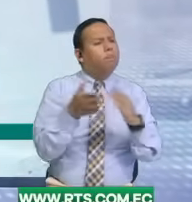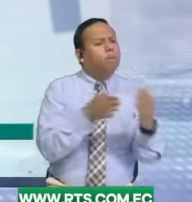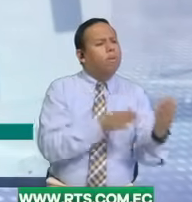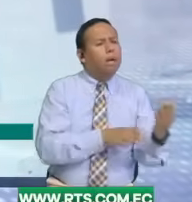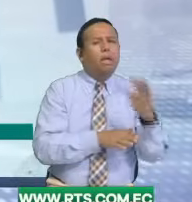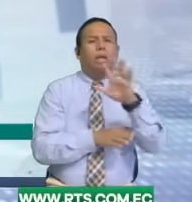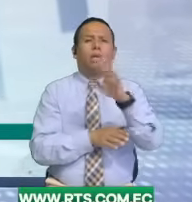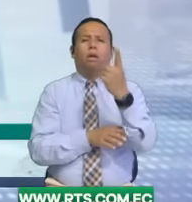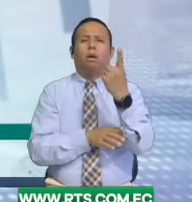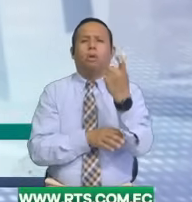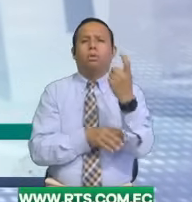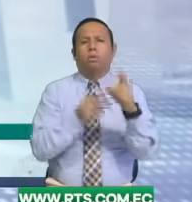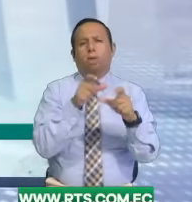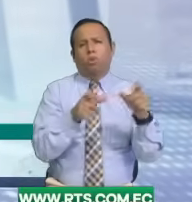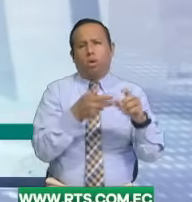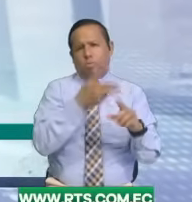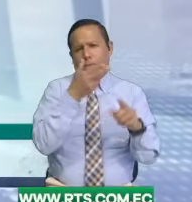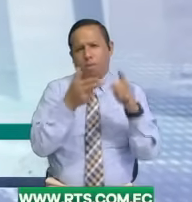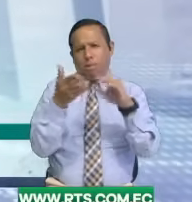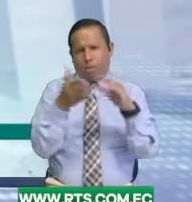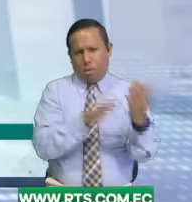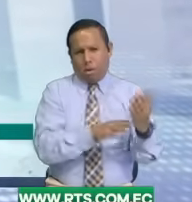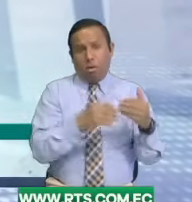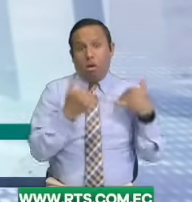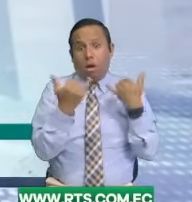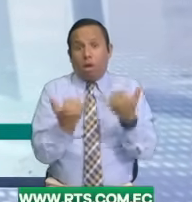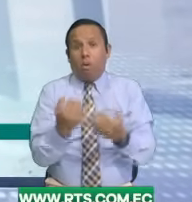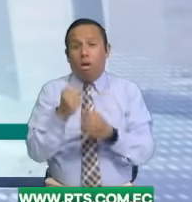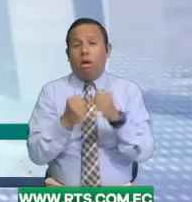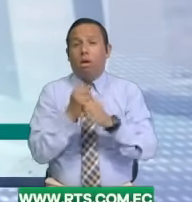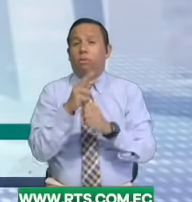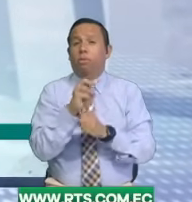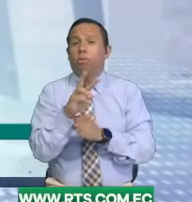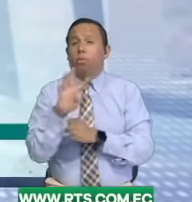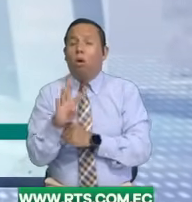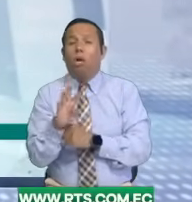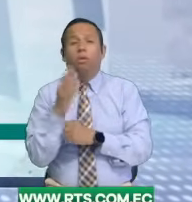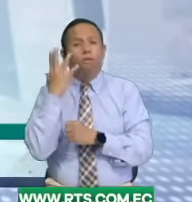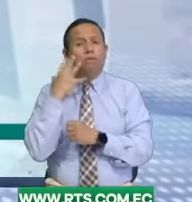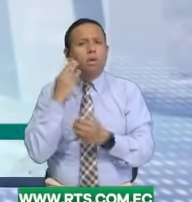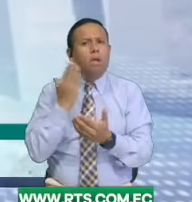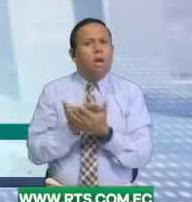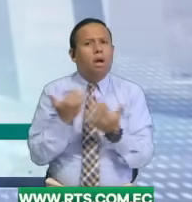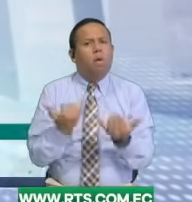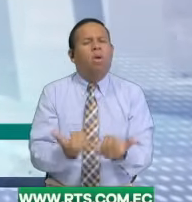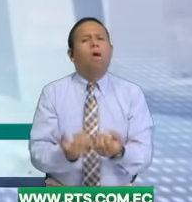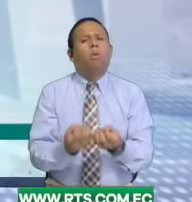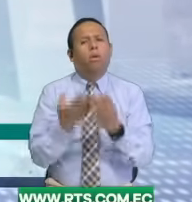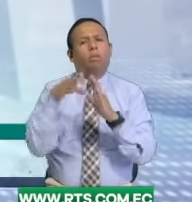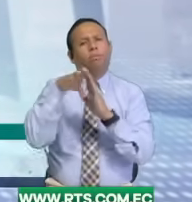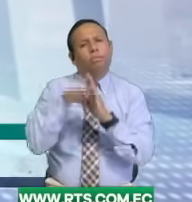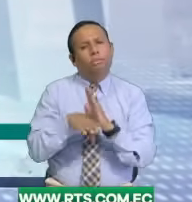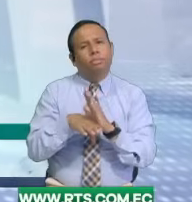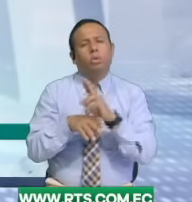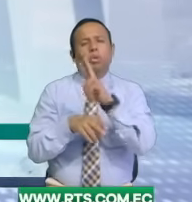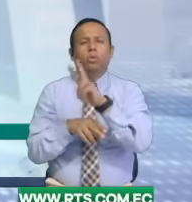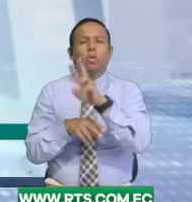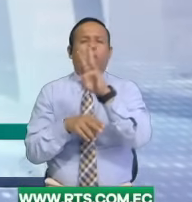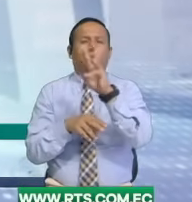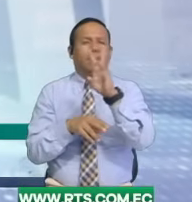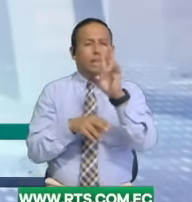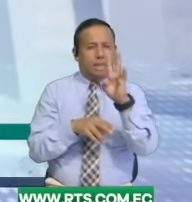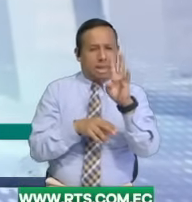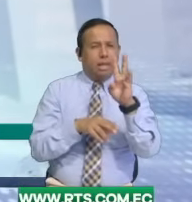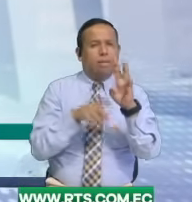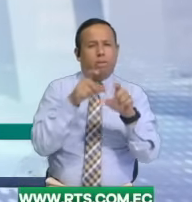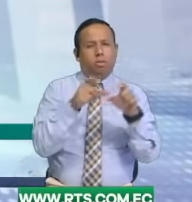511 muertes violentas, mientras que en lo que va del año 2024, en la presente fecha, disminuyó la cifra a 267